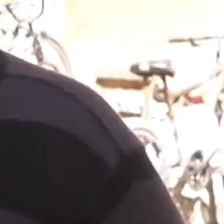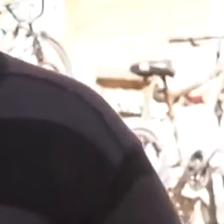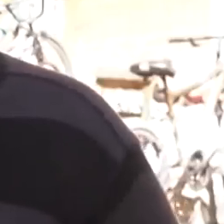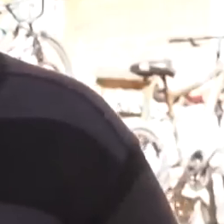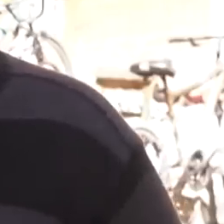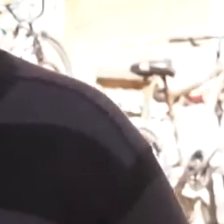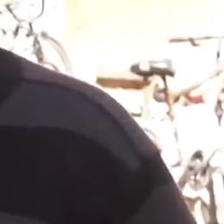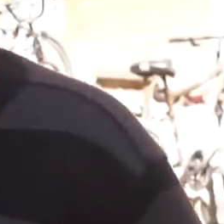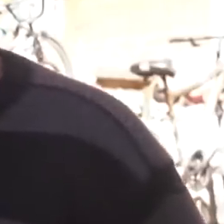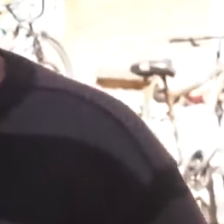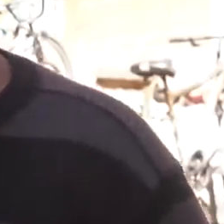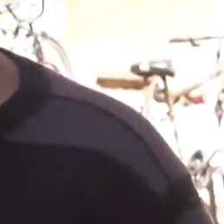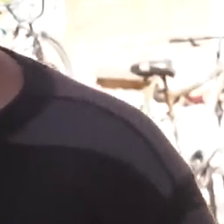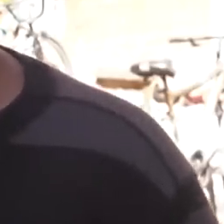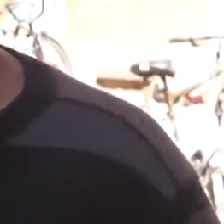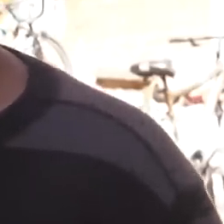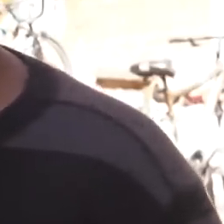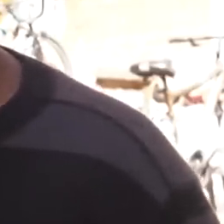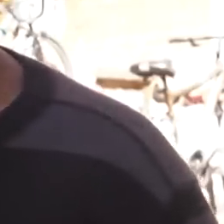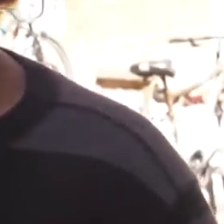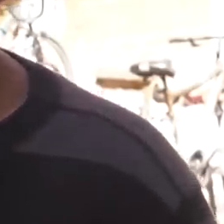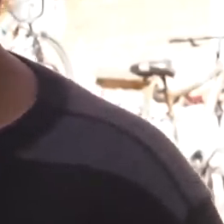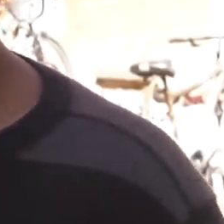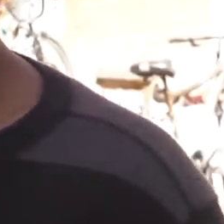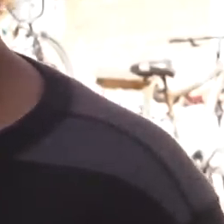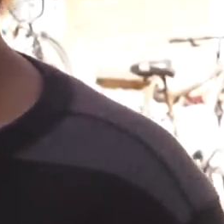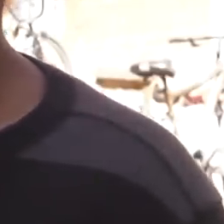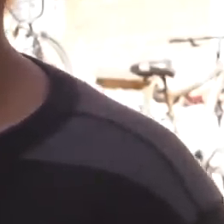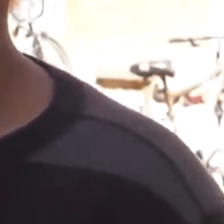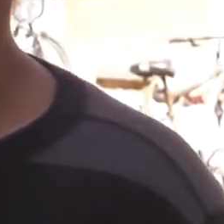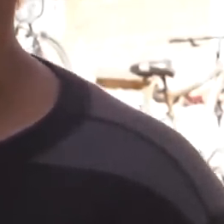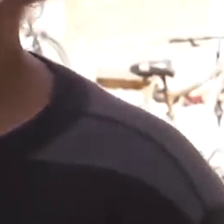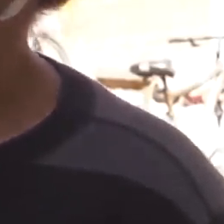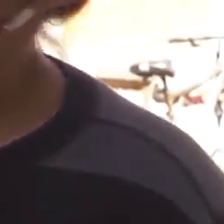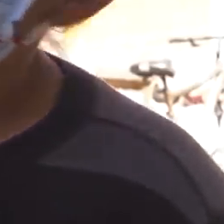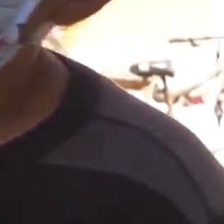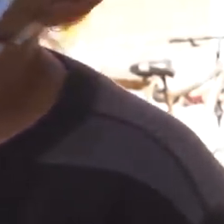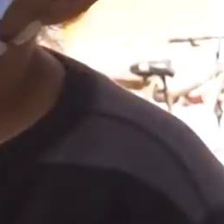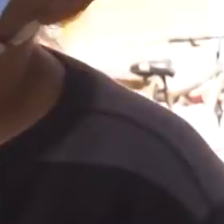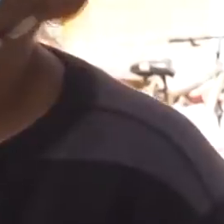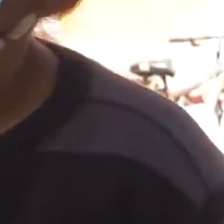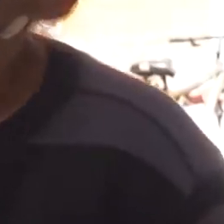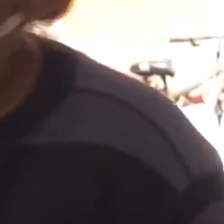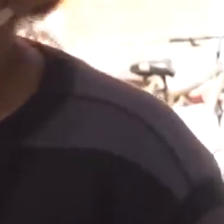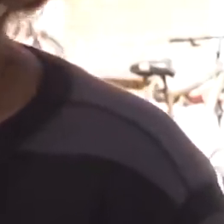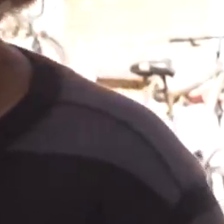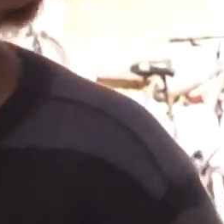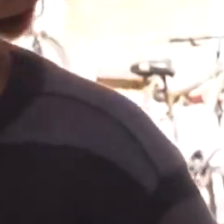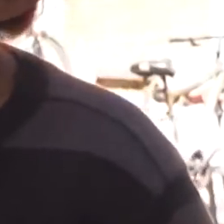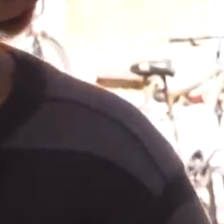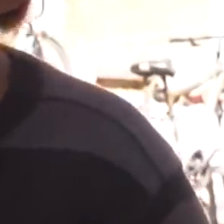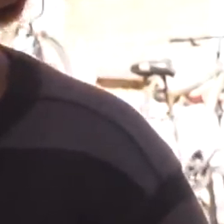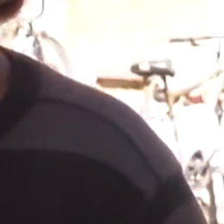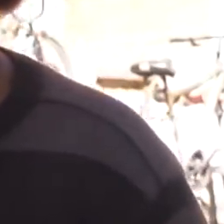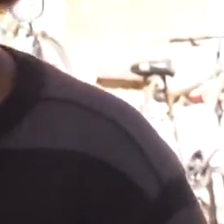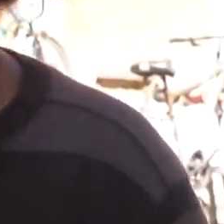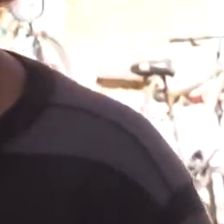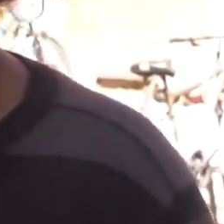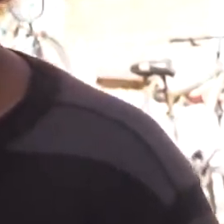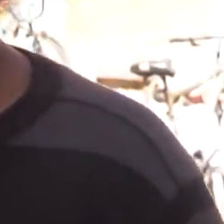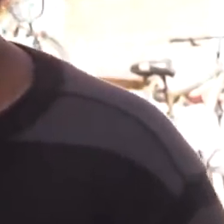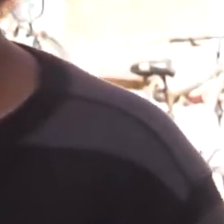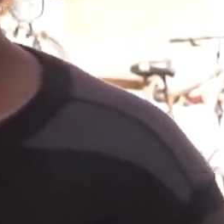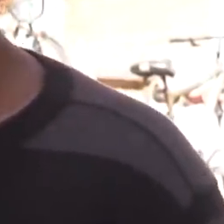es... Hacen como 2 días que solamente hemos hecho una sola comida al día. Imagínate, para los niños eso es algo grave, porque